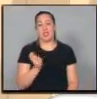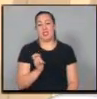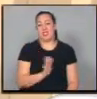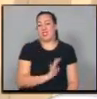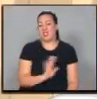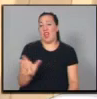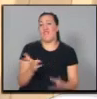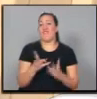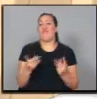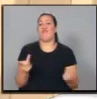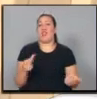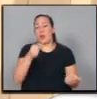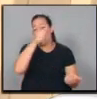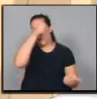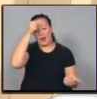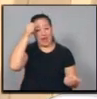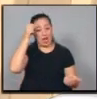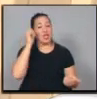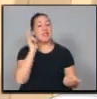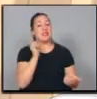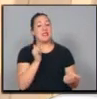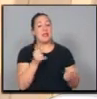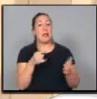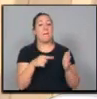verano, prácticamente. Sí, pero